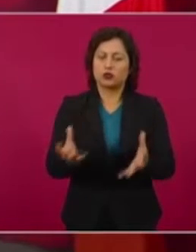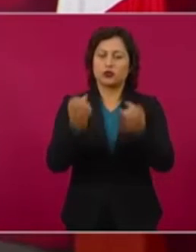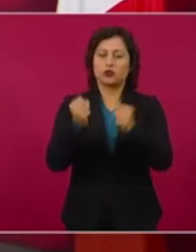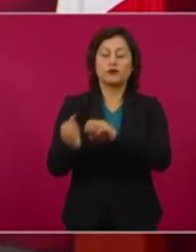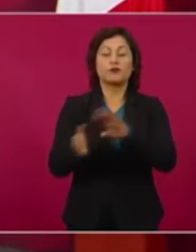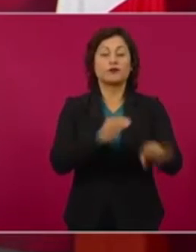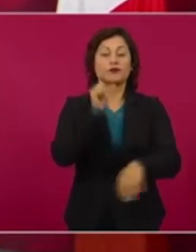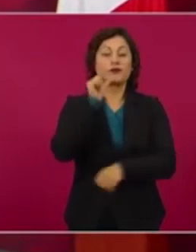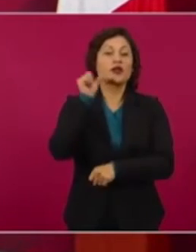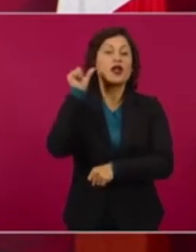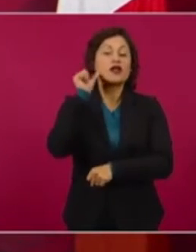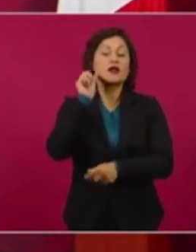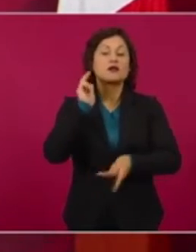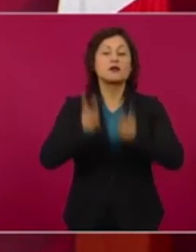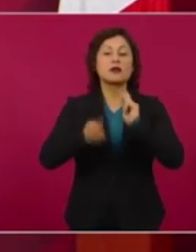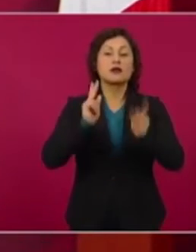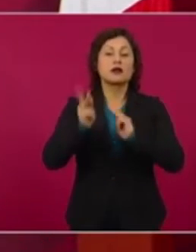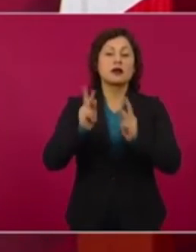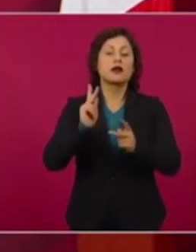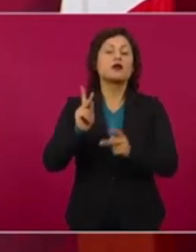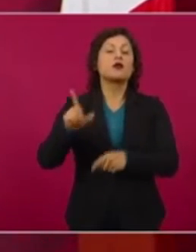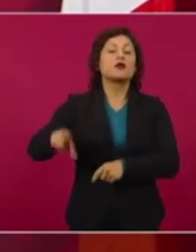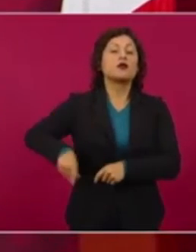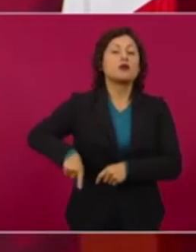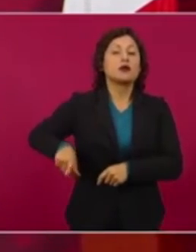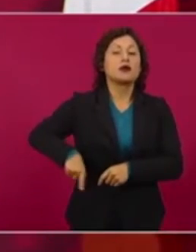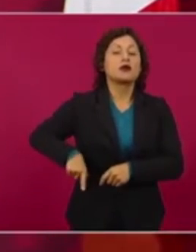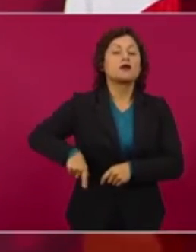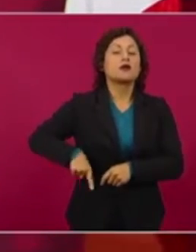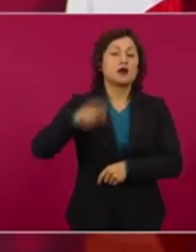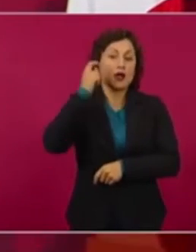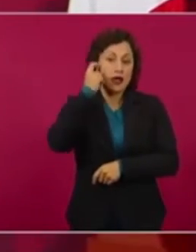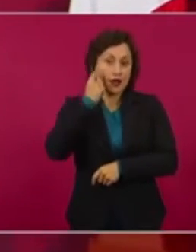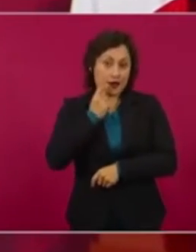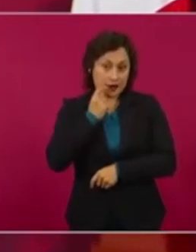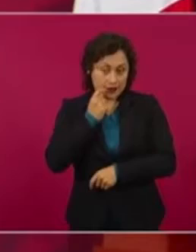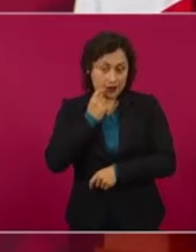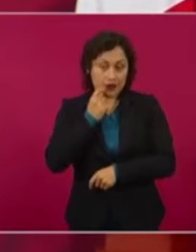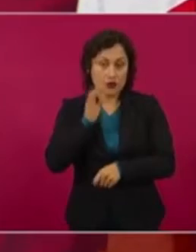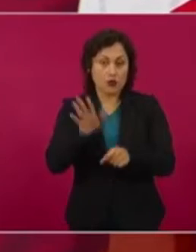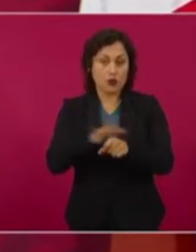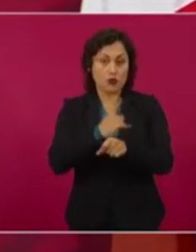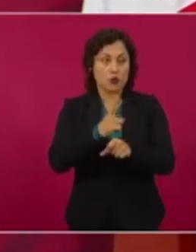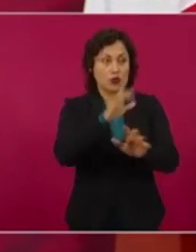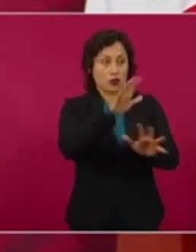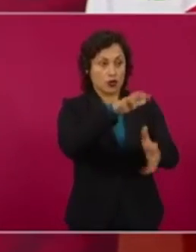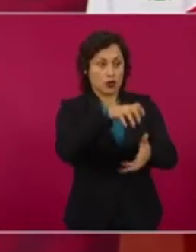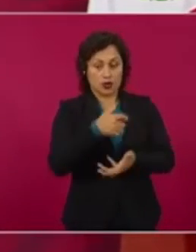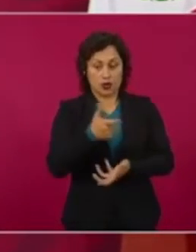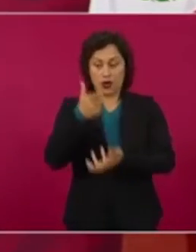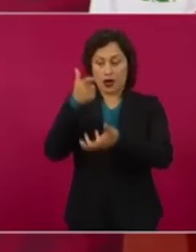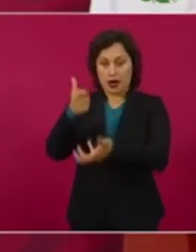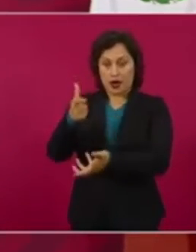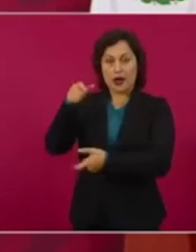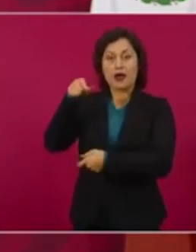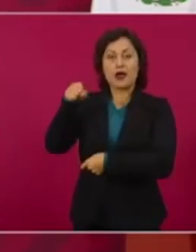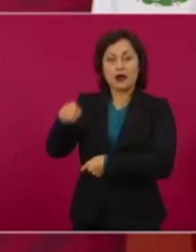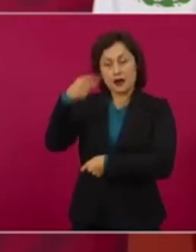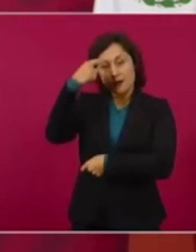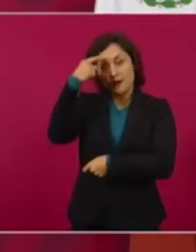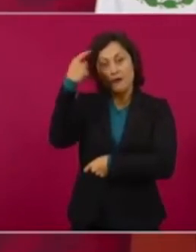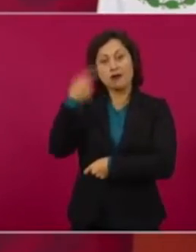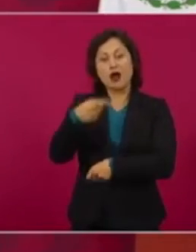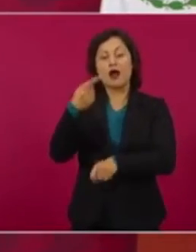porque vamos a entregar esos recursos para hacer caminos en la montaña de